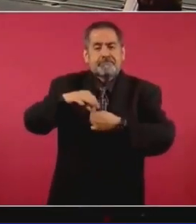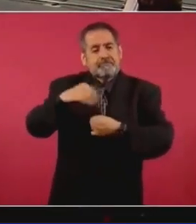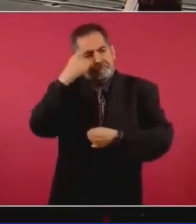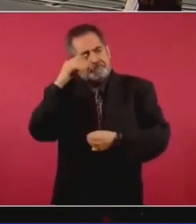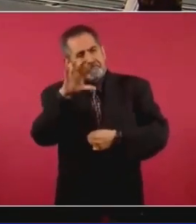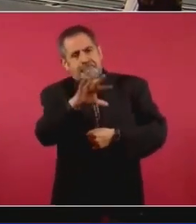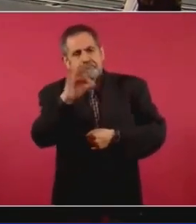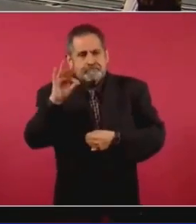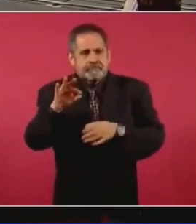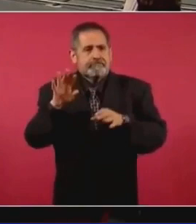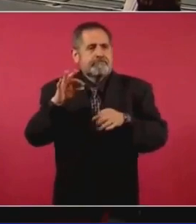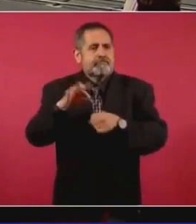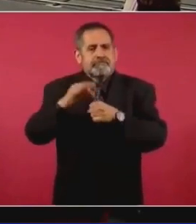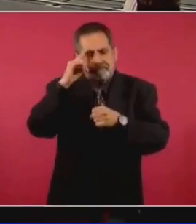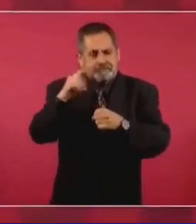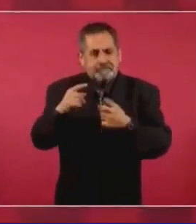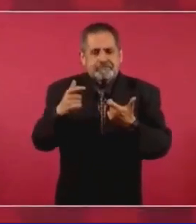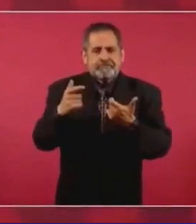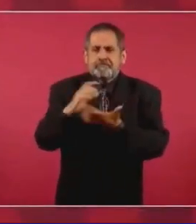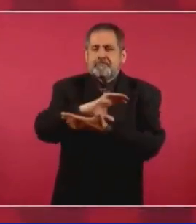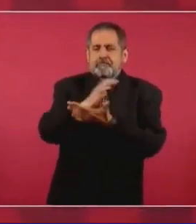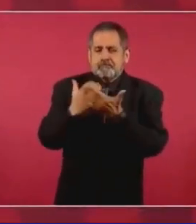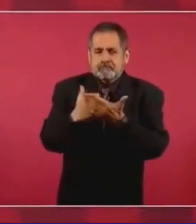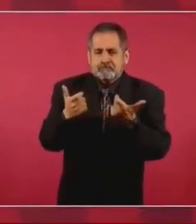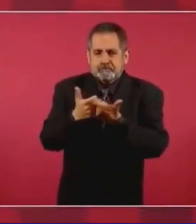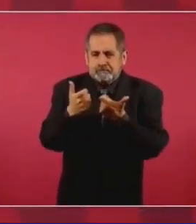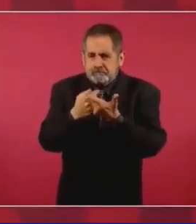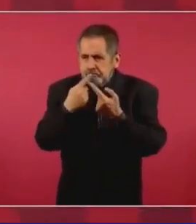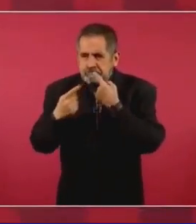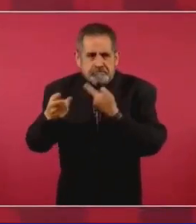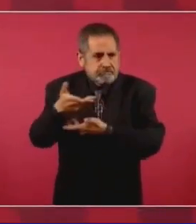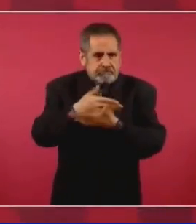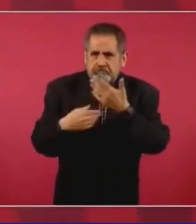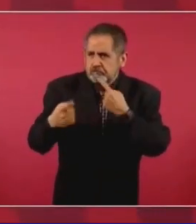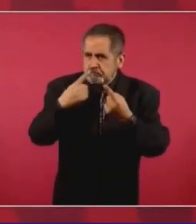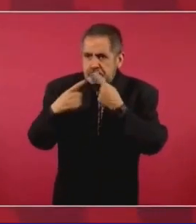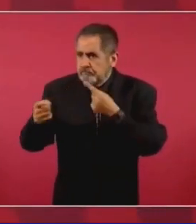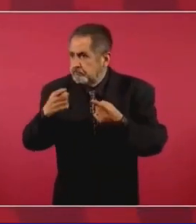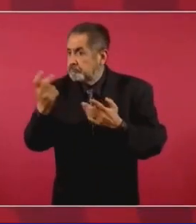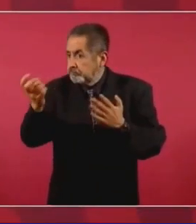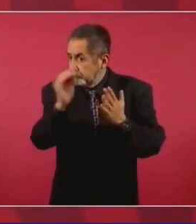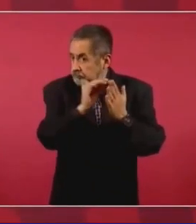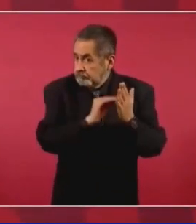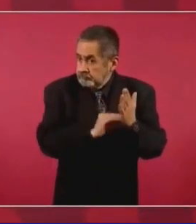los contratos colectivos. Han habido